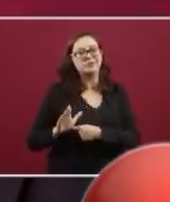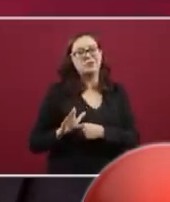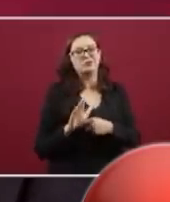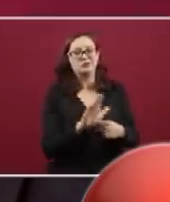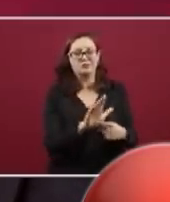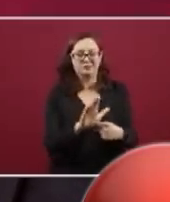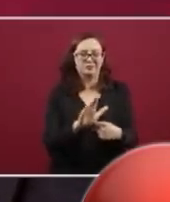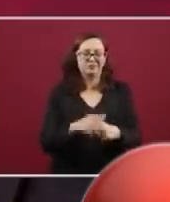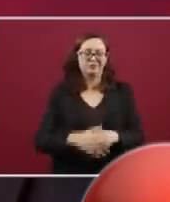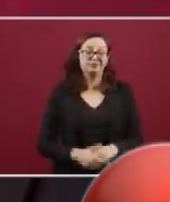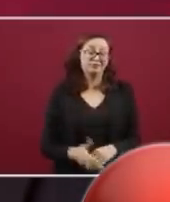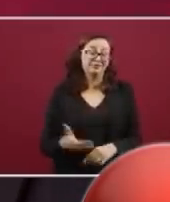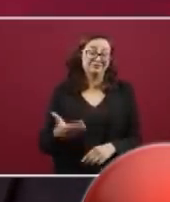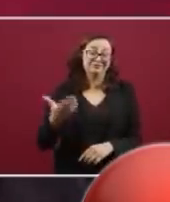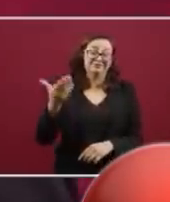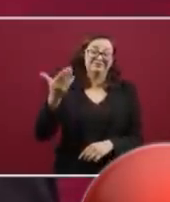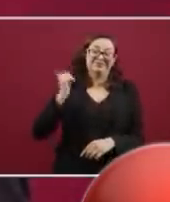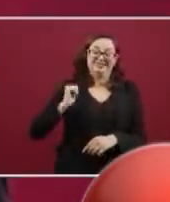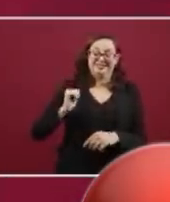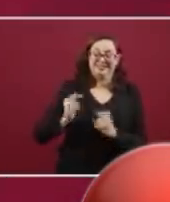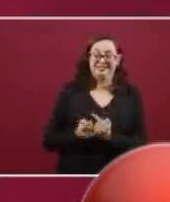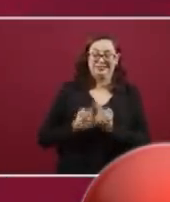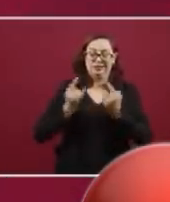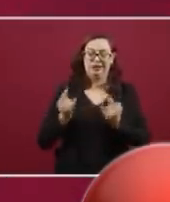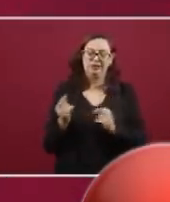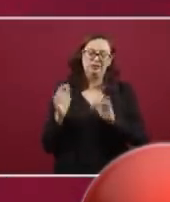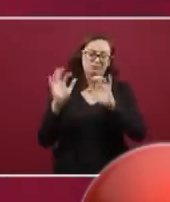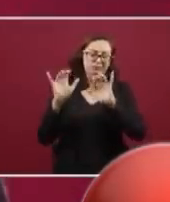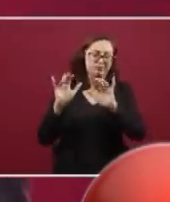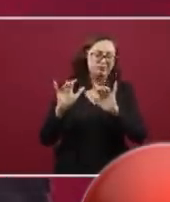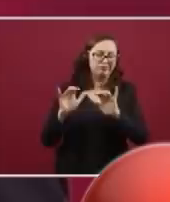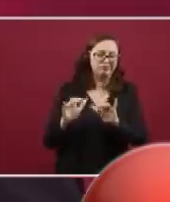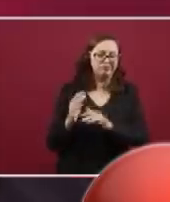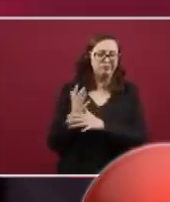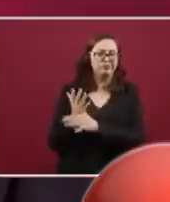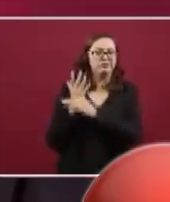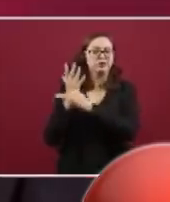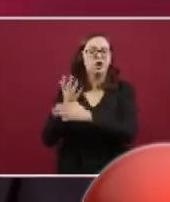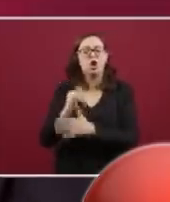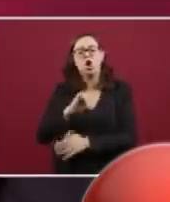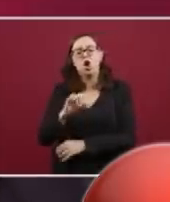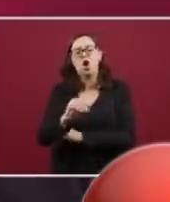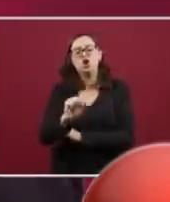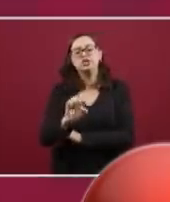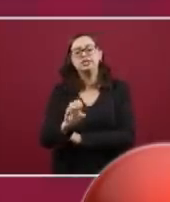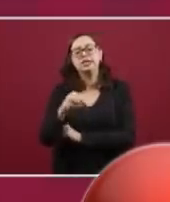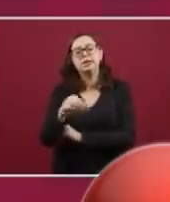otros, nada menos que José Martí,